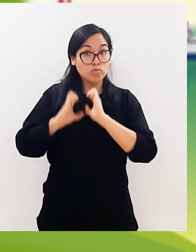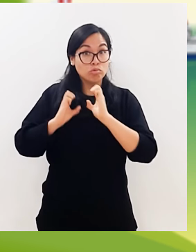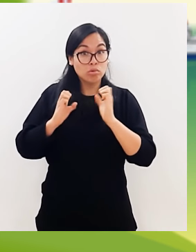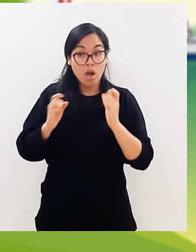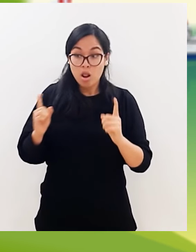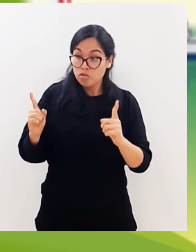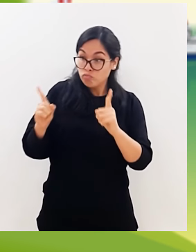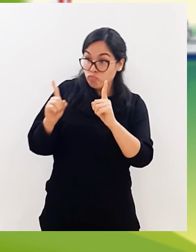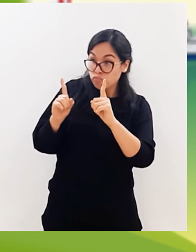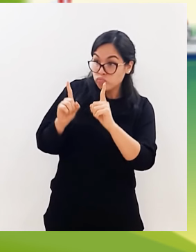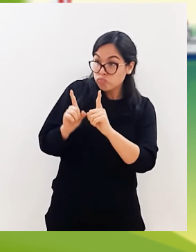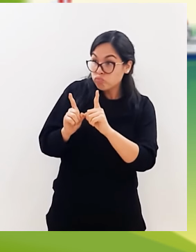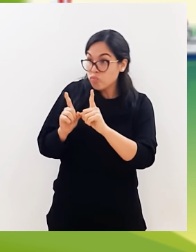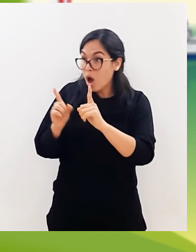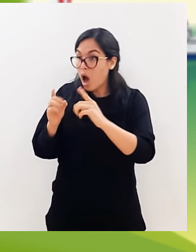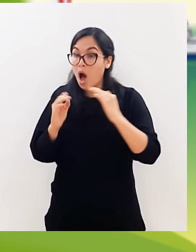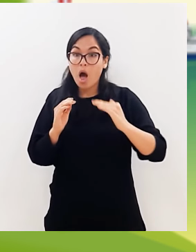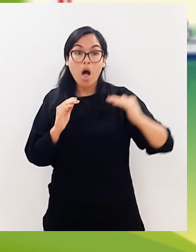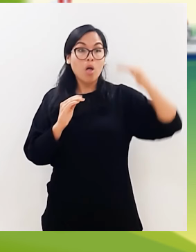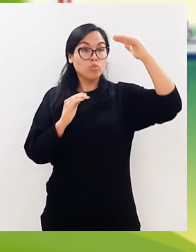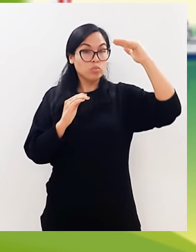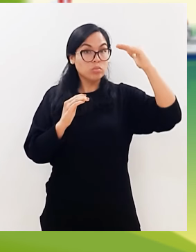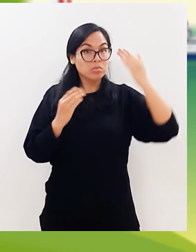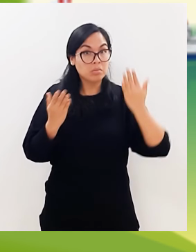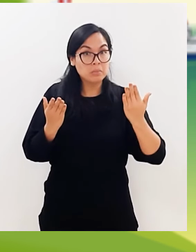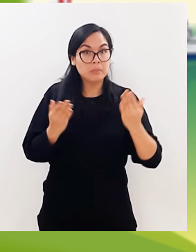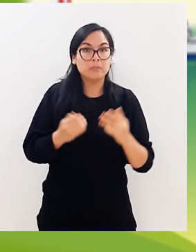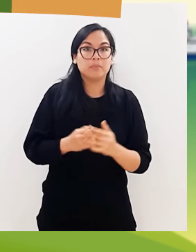Entre pares y adultos